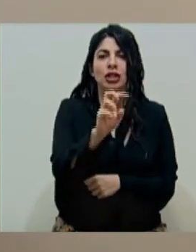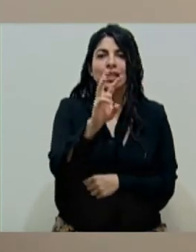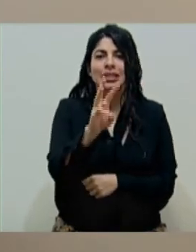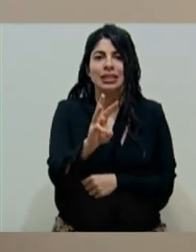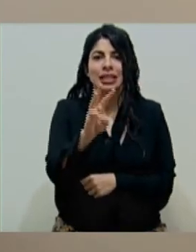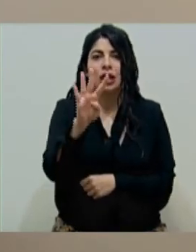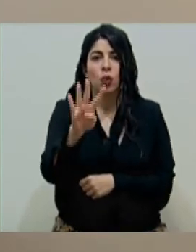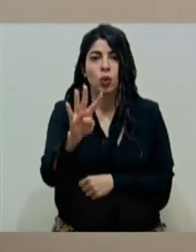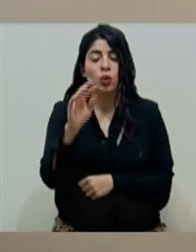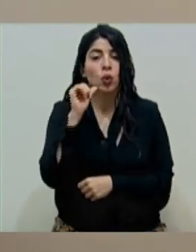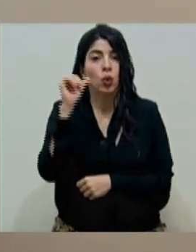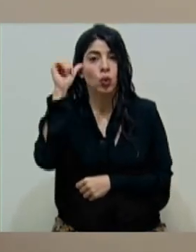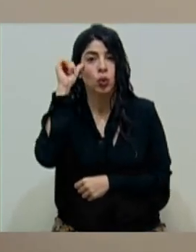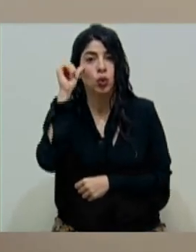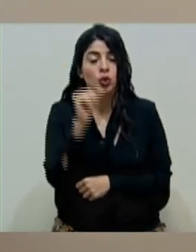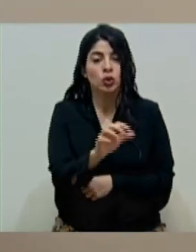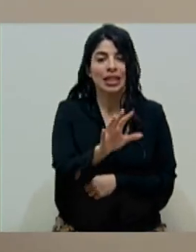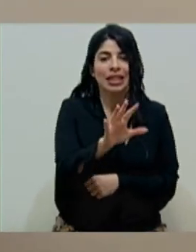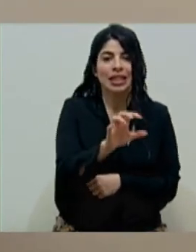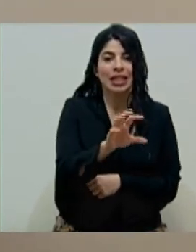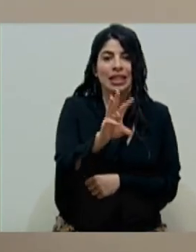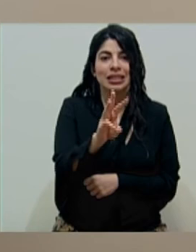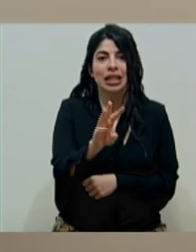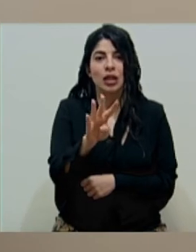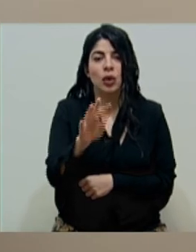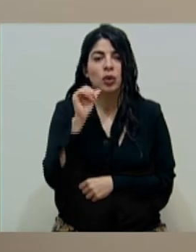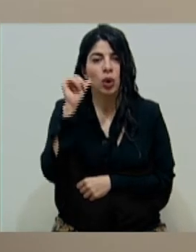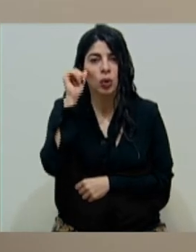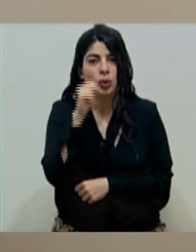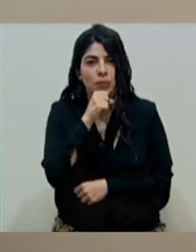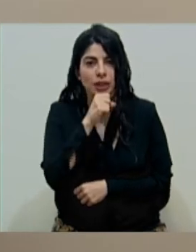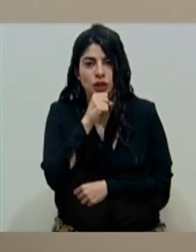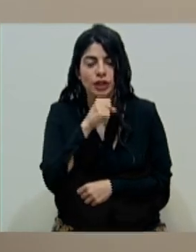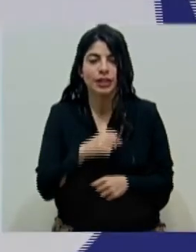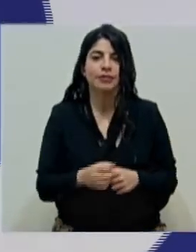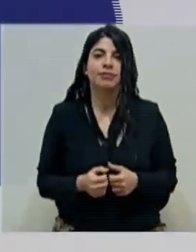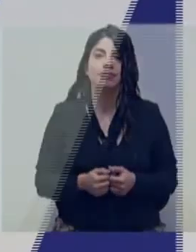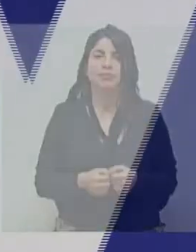264 adultos y 564 adultos mayores.